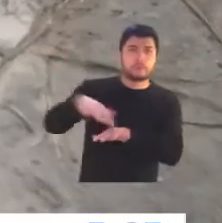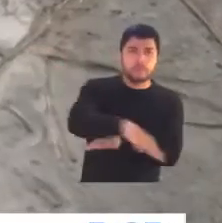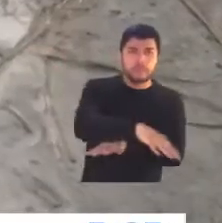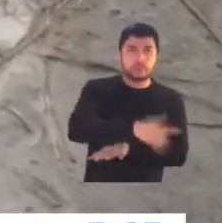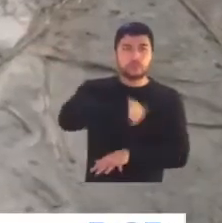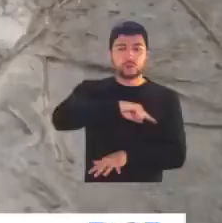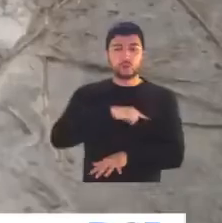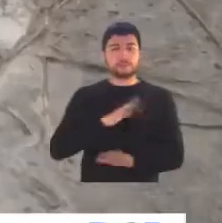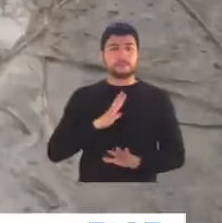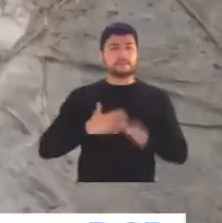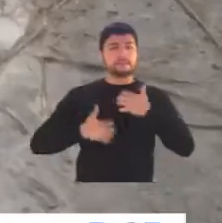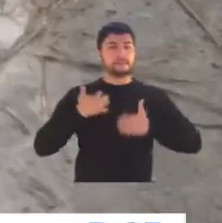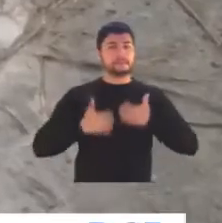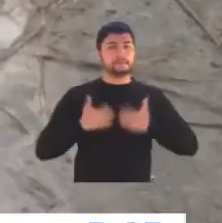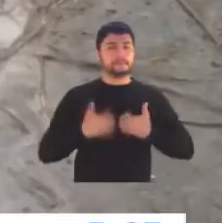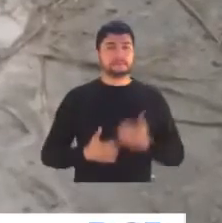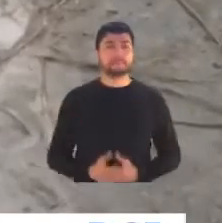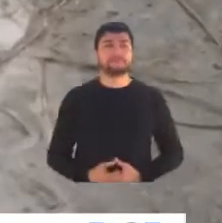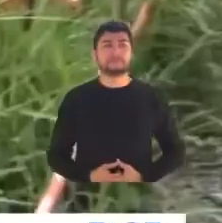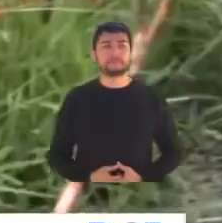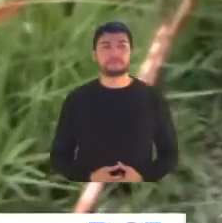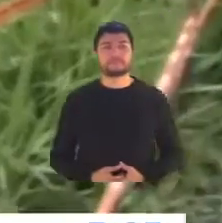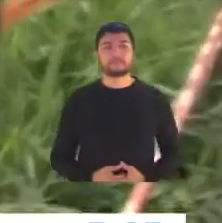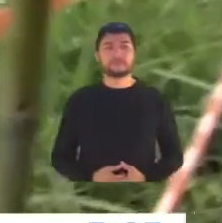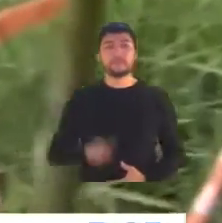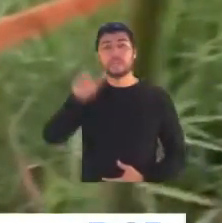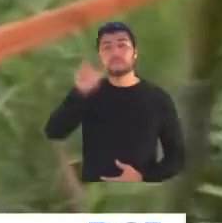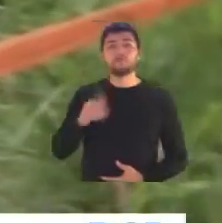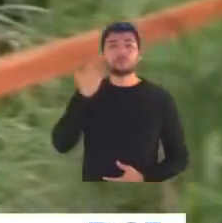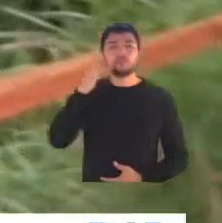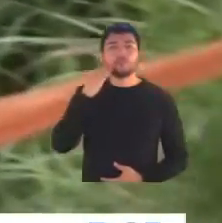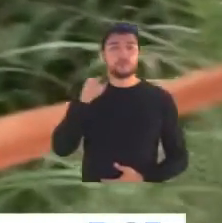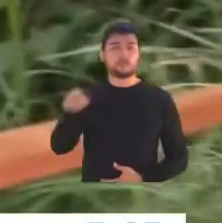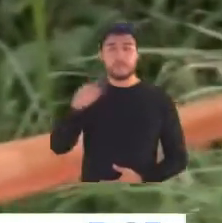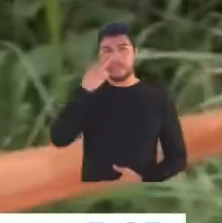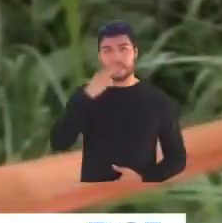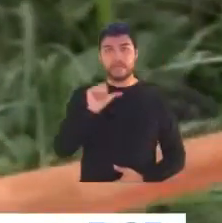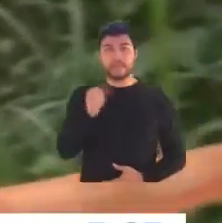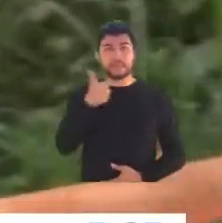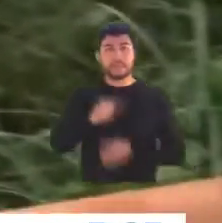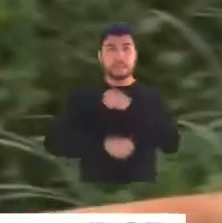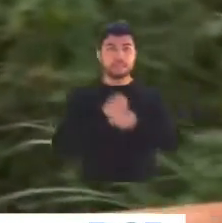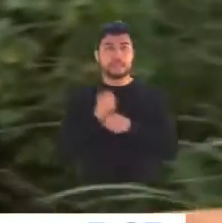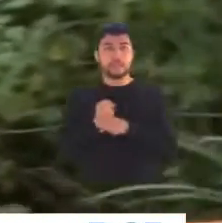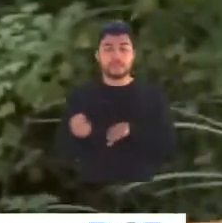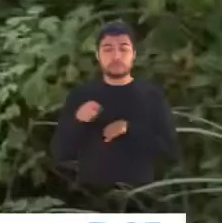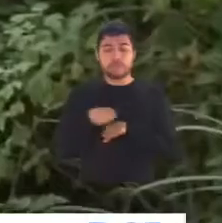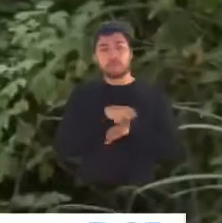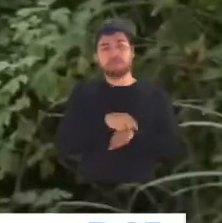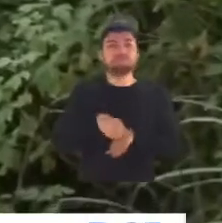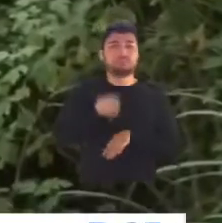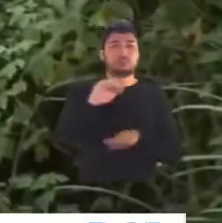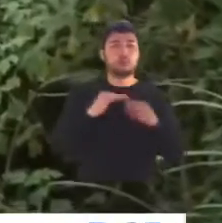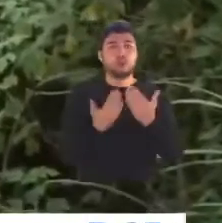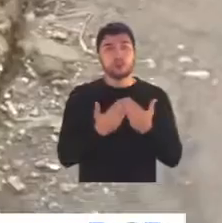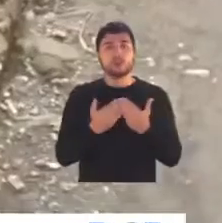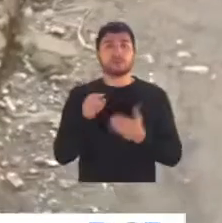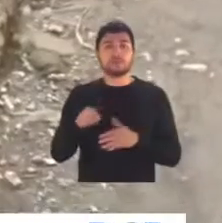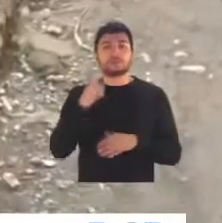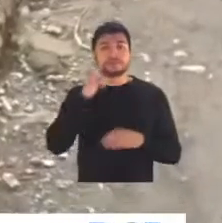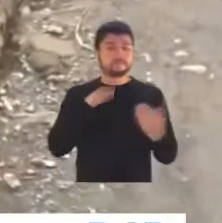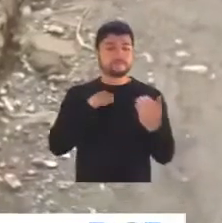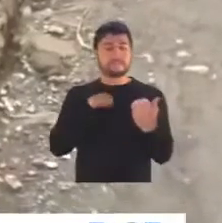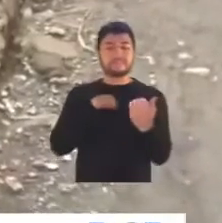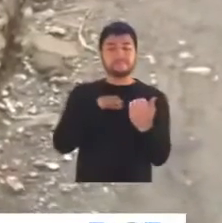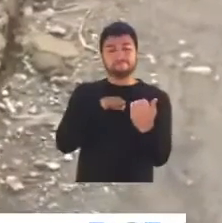no vive tranquilo. Le ocurrió a Elizabeth cuando llevaba a su hija de 10 años al colegio. Por darle vía a otro